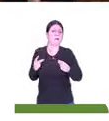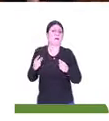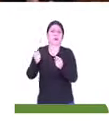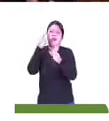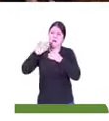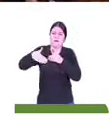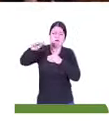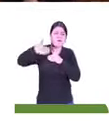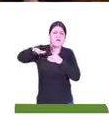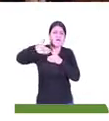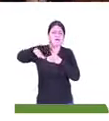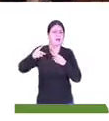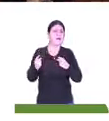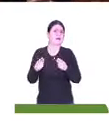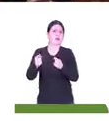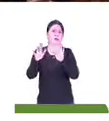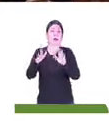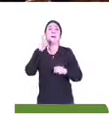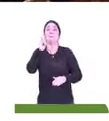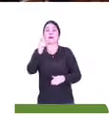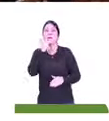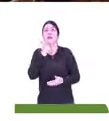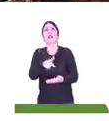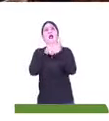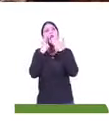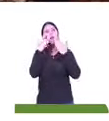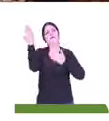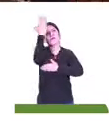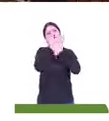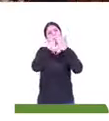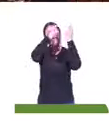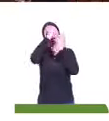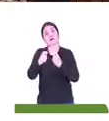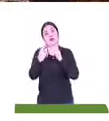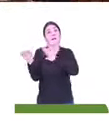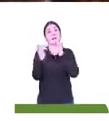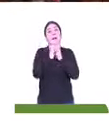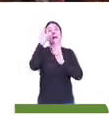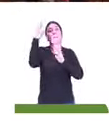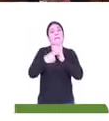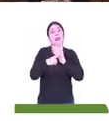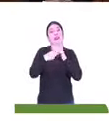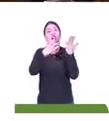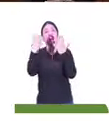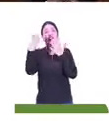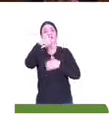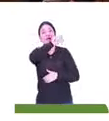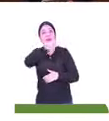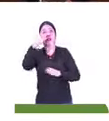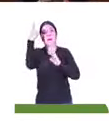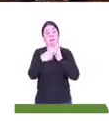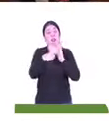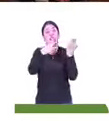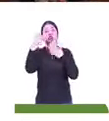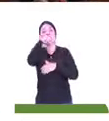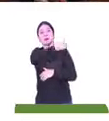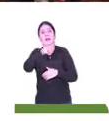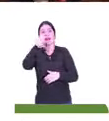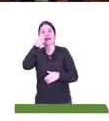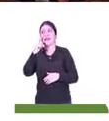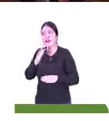día. Pero lo que sí demuestran los números es que estamos teniendo más de 1.800 personas movilizándose que necesitan además ir